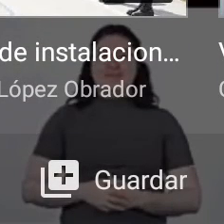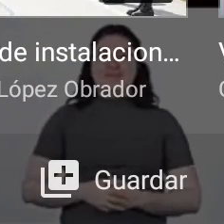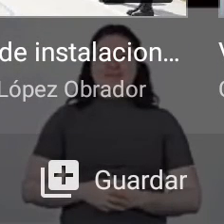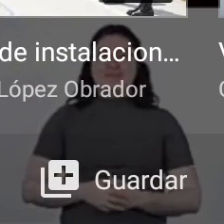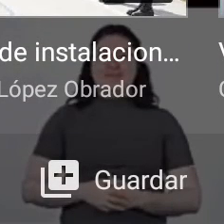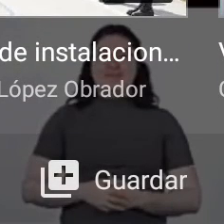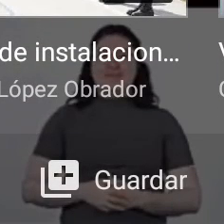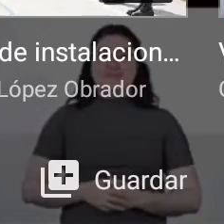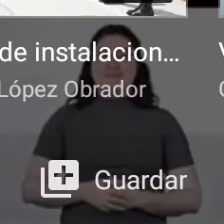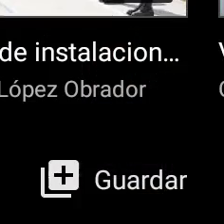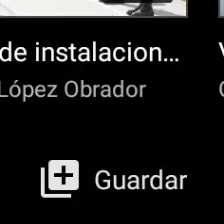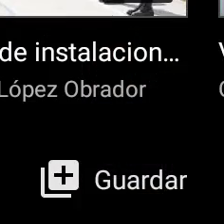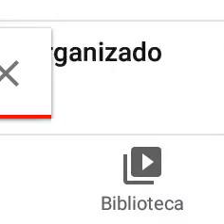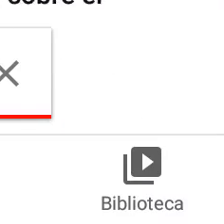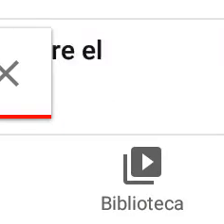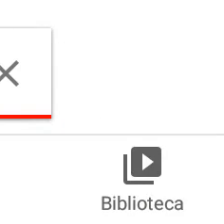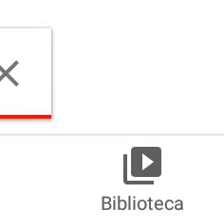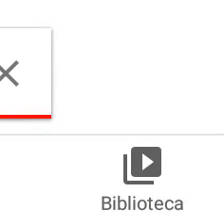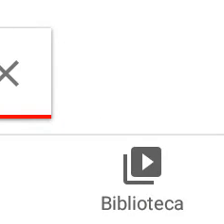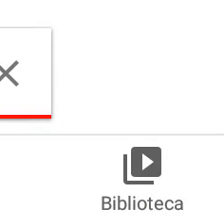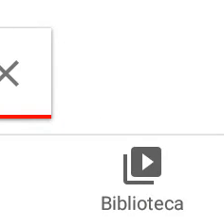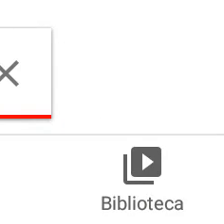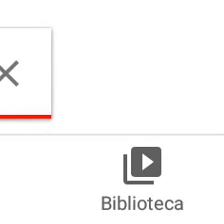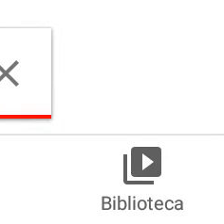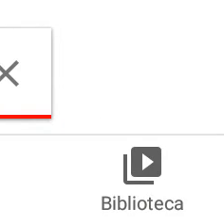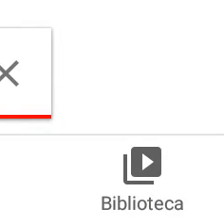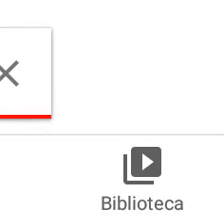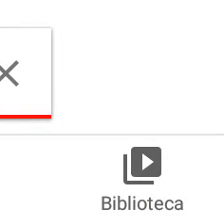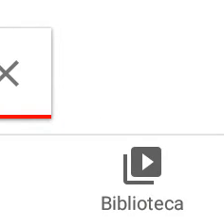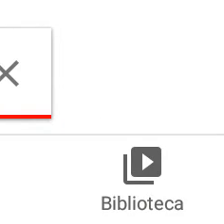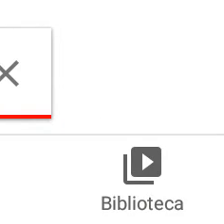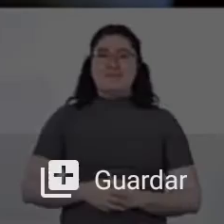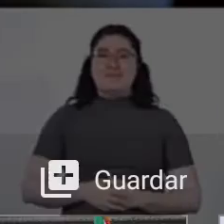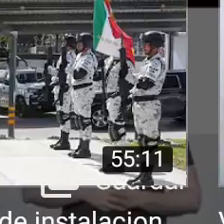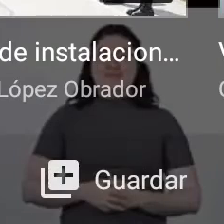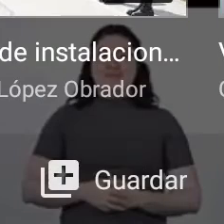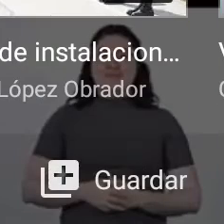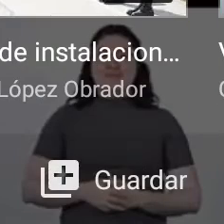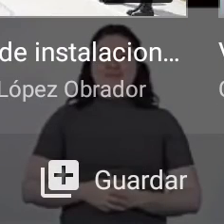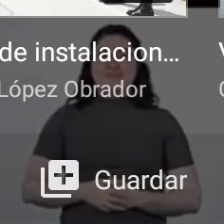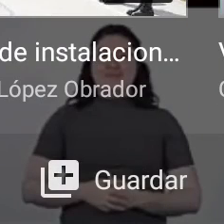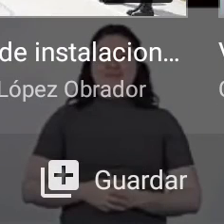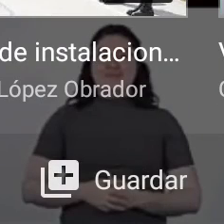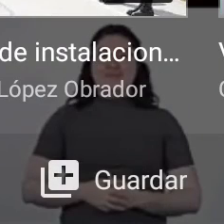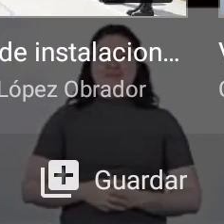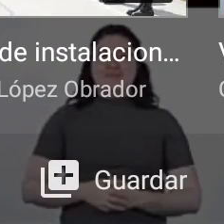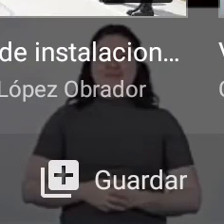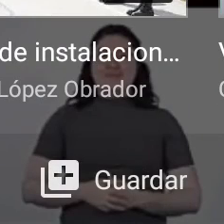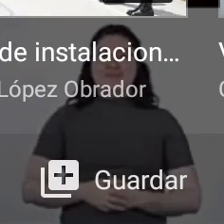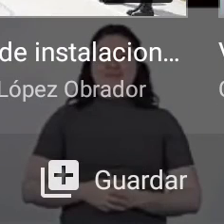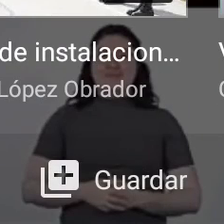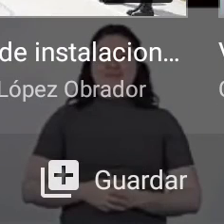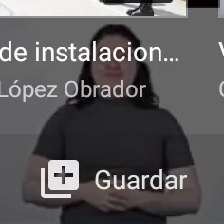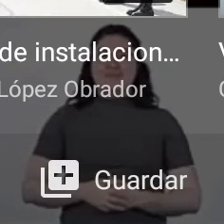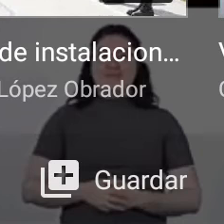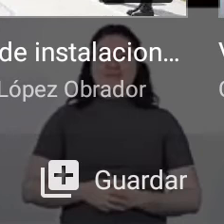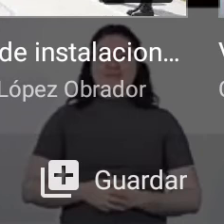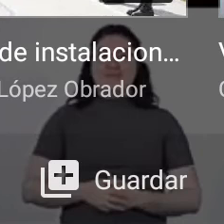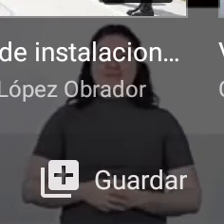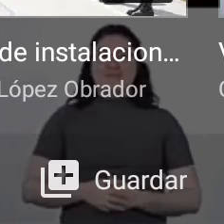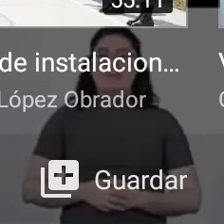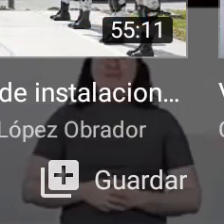¿Qué tal, amigos? Esa es la información que nos trae la doctora Claudia Sheinbaum hace unos momentos. Y pues